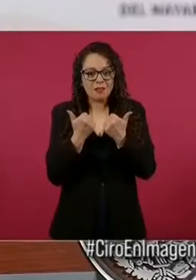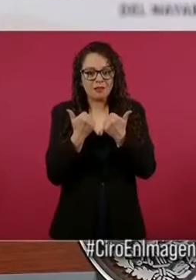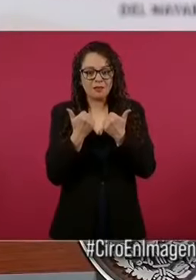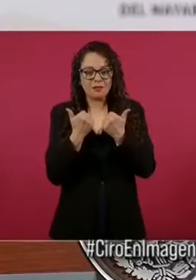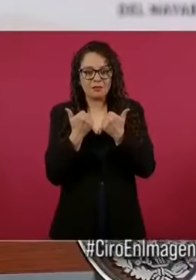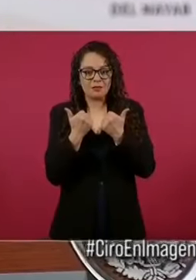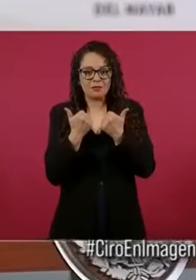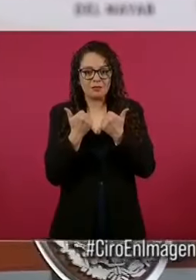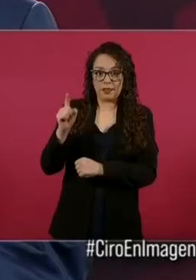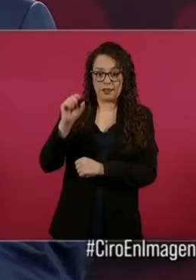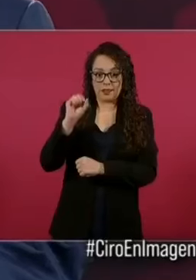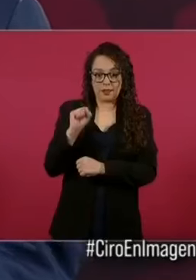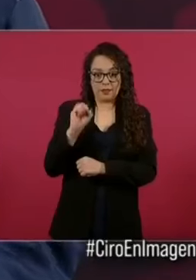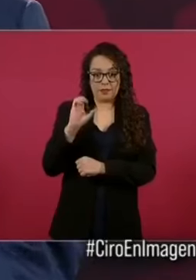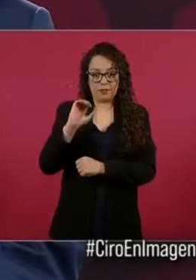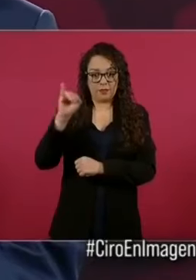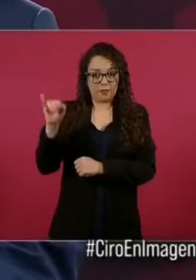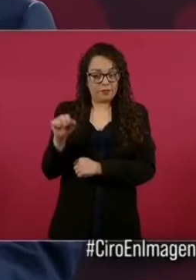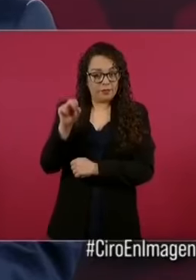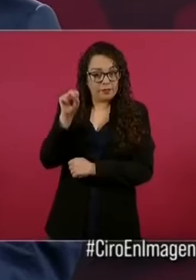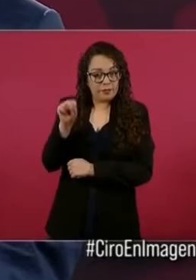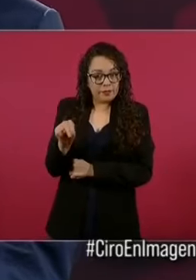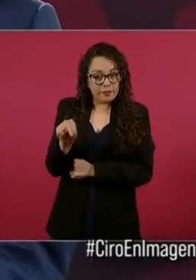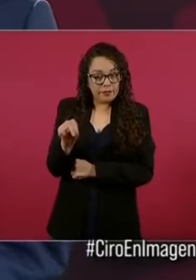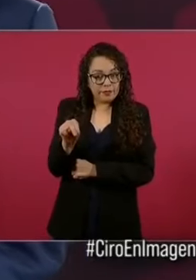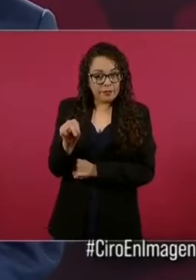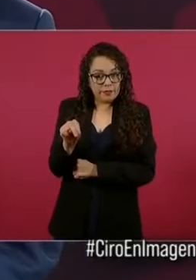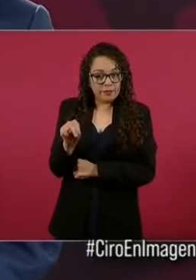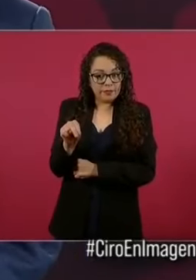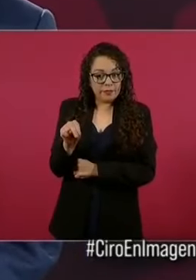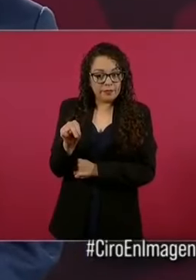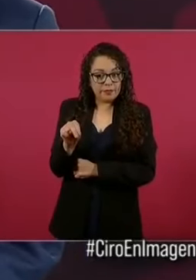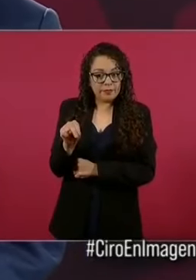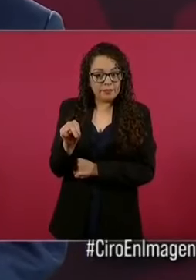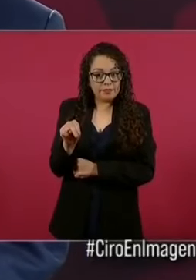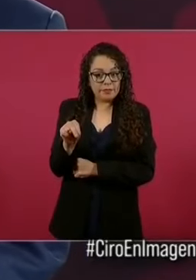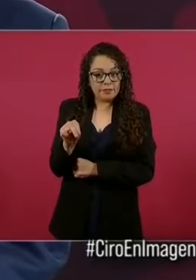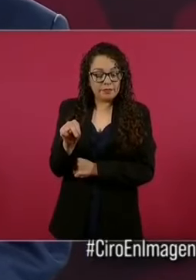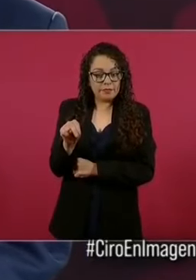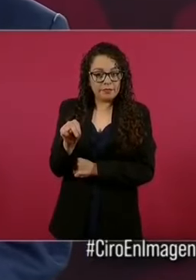rebasada la Corte, aun cuando quisieran